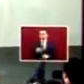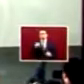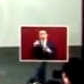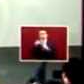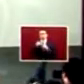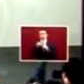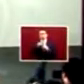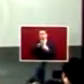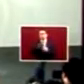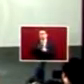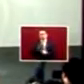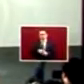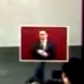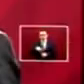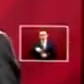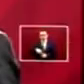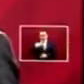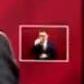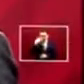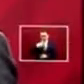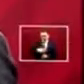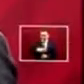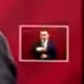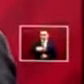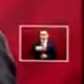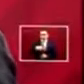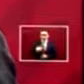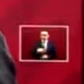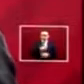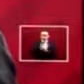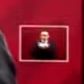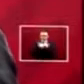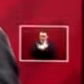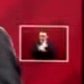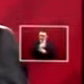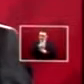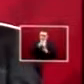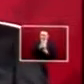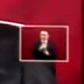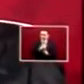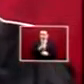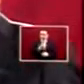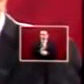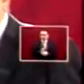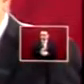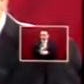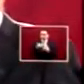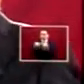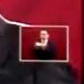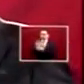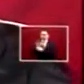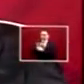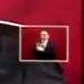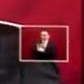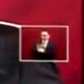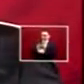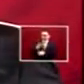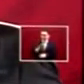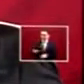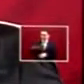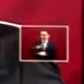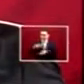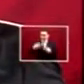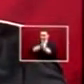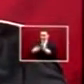México. No puede haber un punto de comparación entre una economía como la de nuestro país y una economía 20 veces más grande como